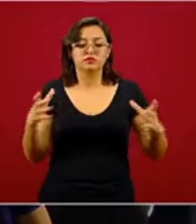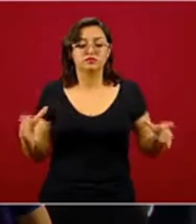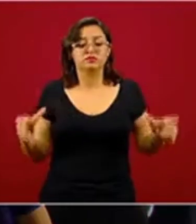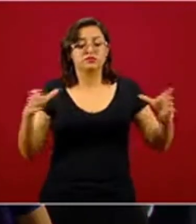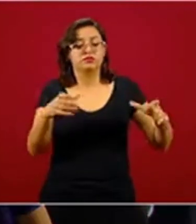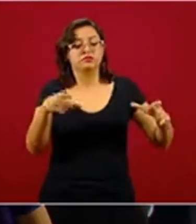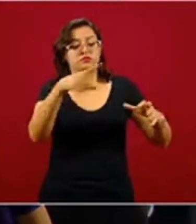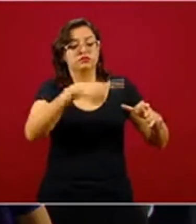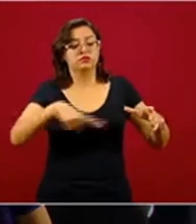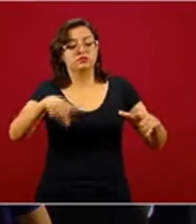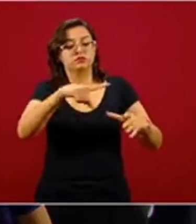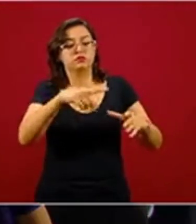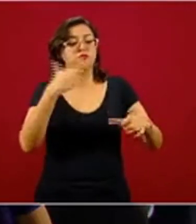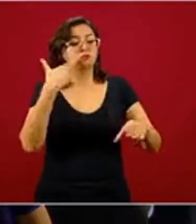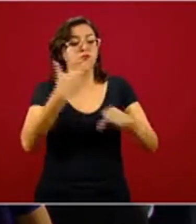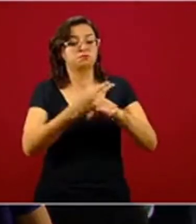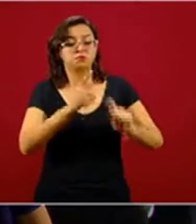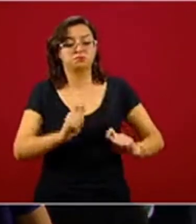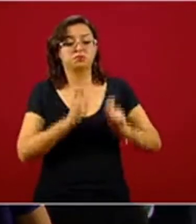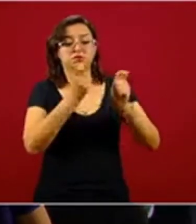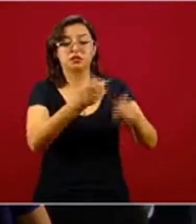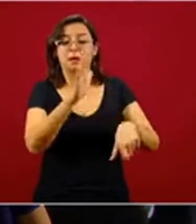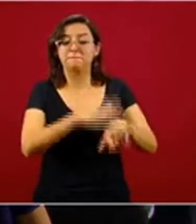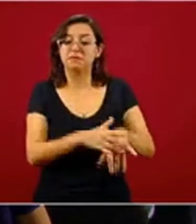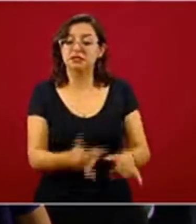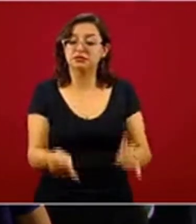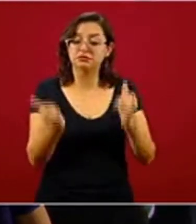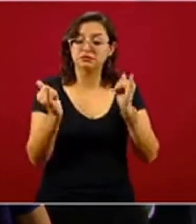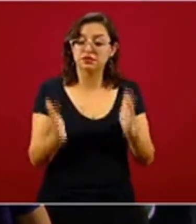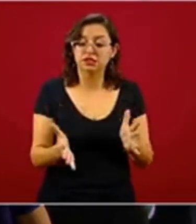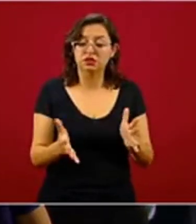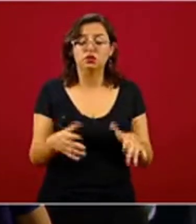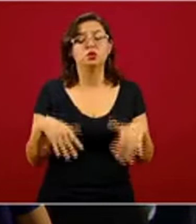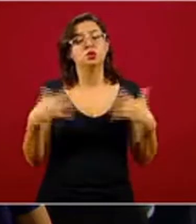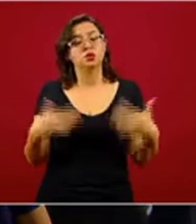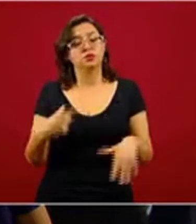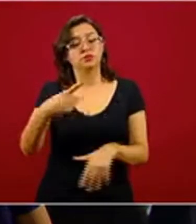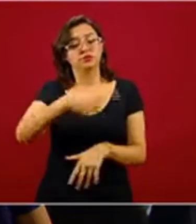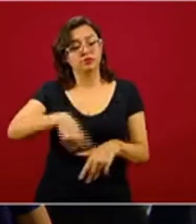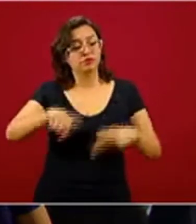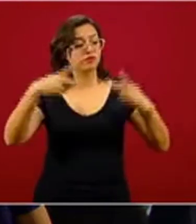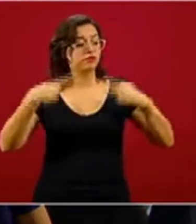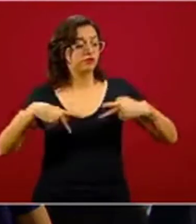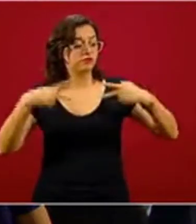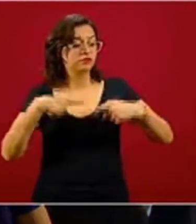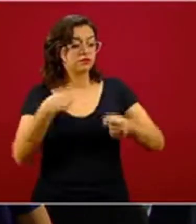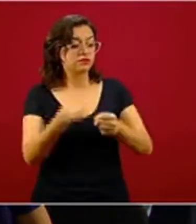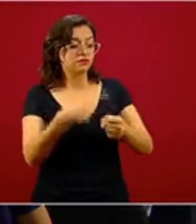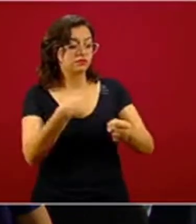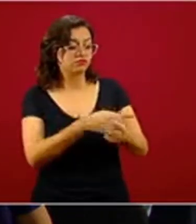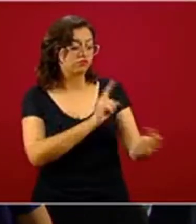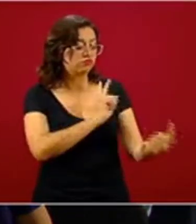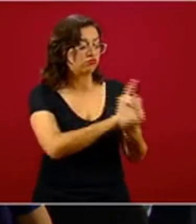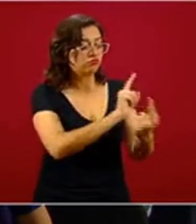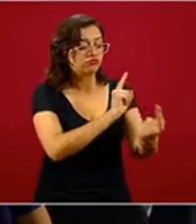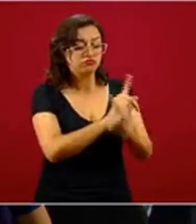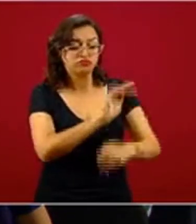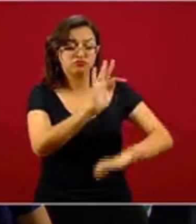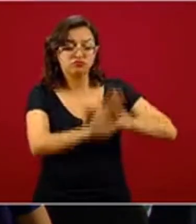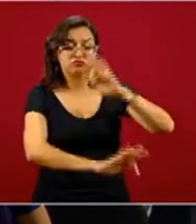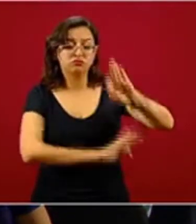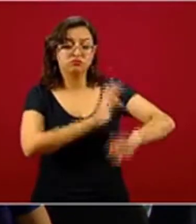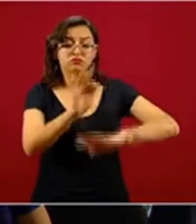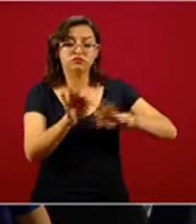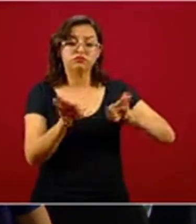que han llevado las cargas más pesadas. Son quienes están directamente con los pacientes que tienen COVID. Son los que tienen